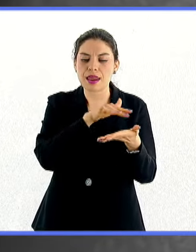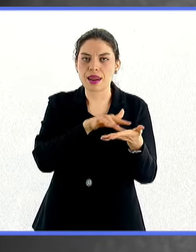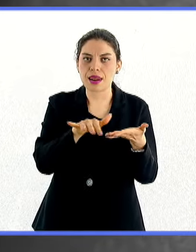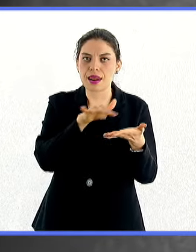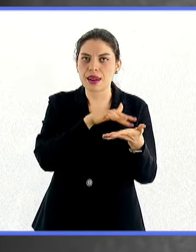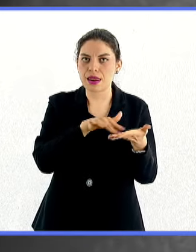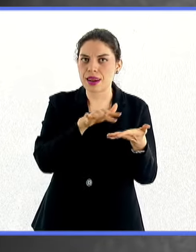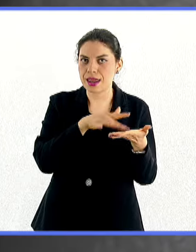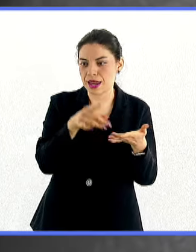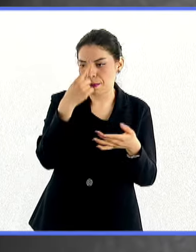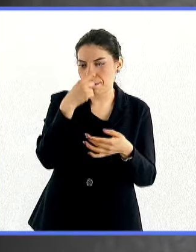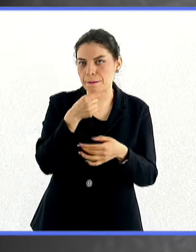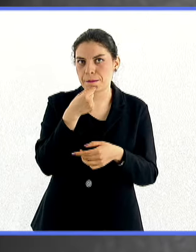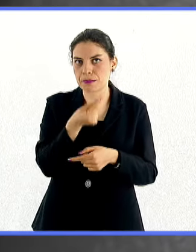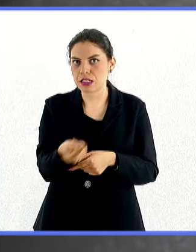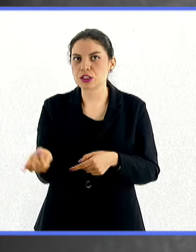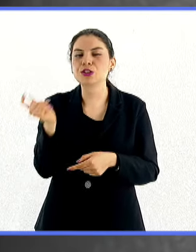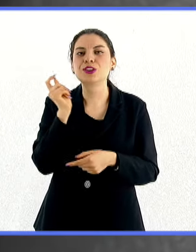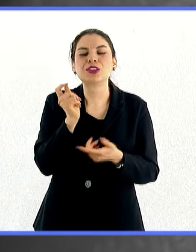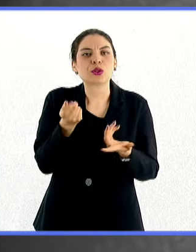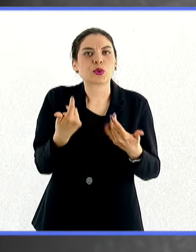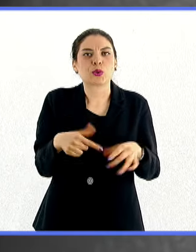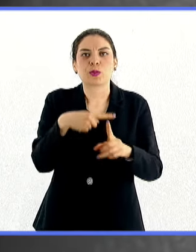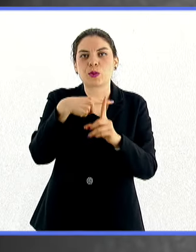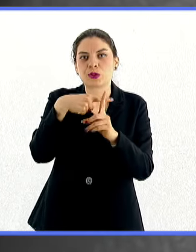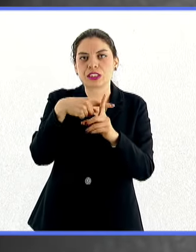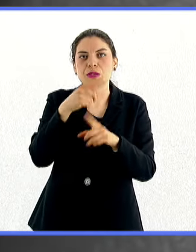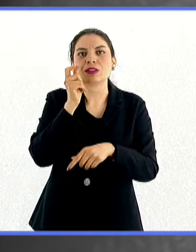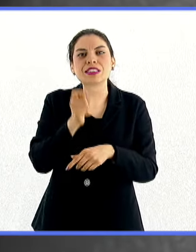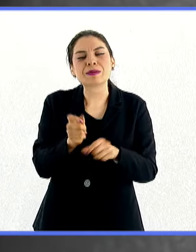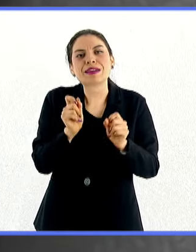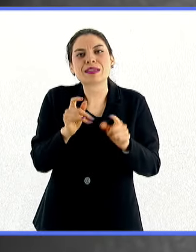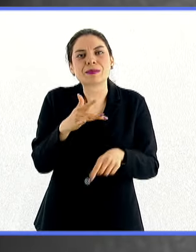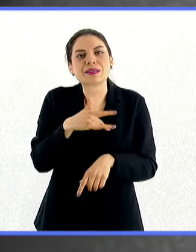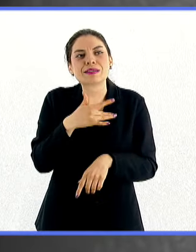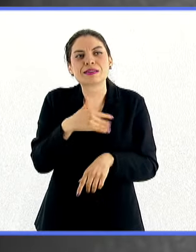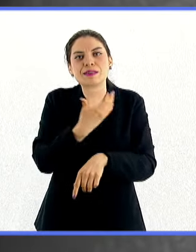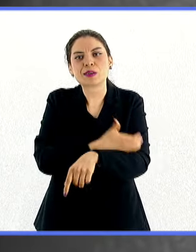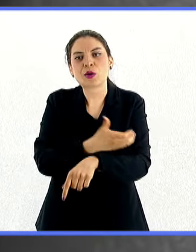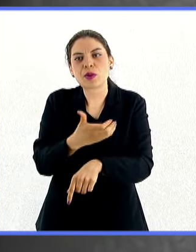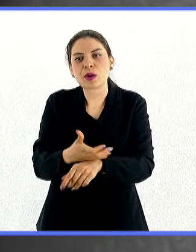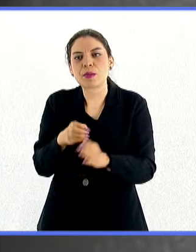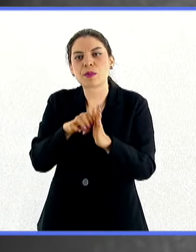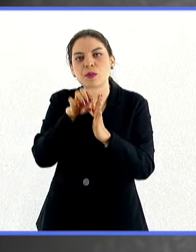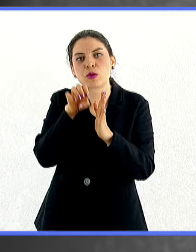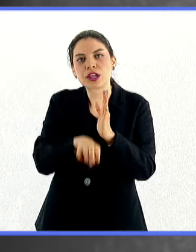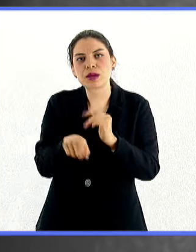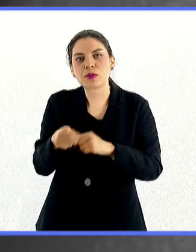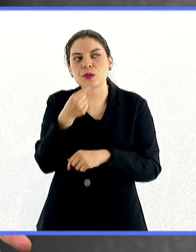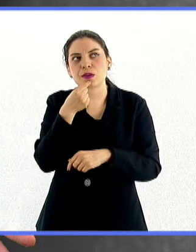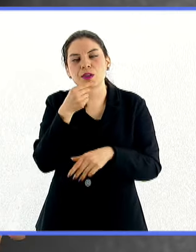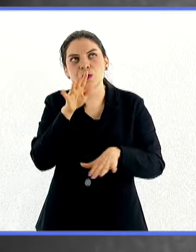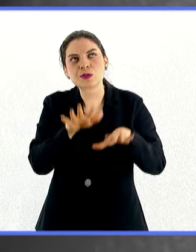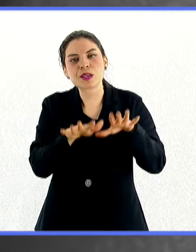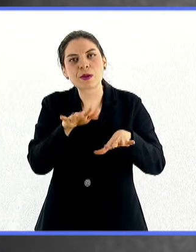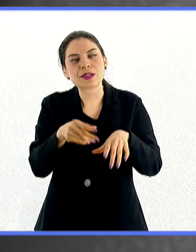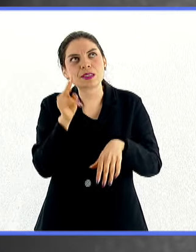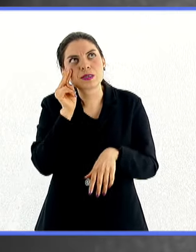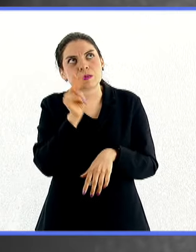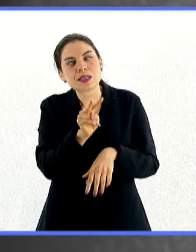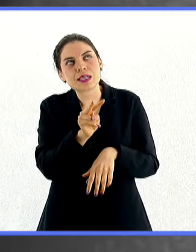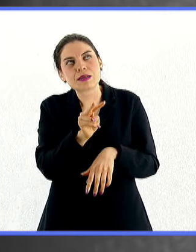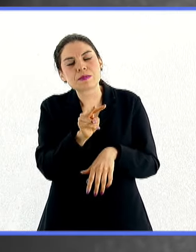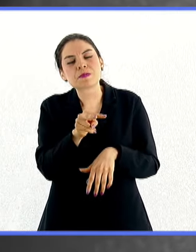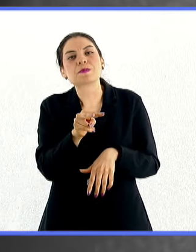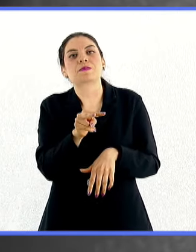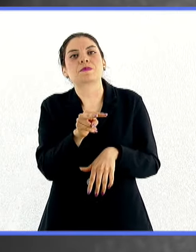una compañía muy agradable. Y los niños muchas veces no se quieren dormir y dicen, léeme otro capítulo. Probablemente no están